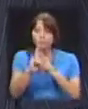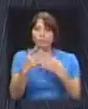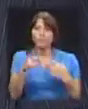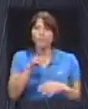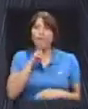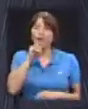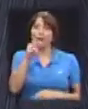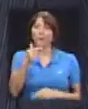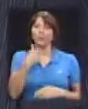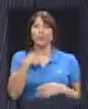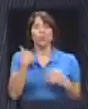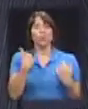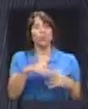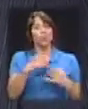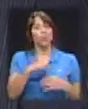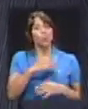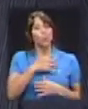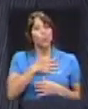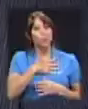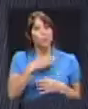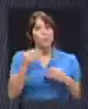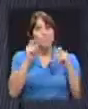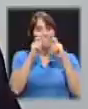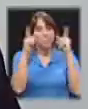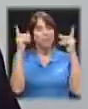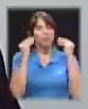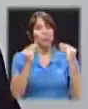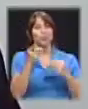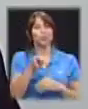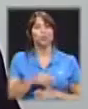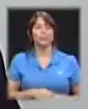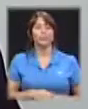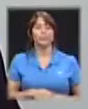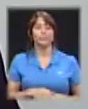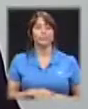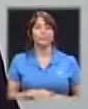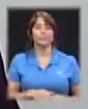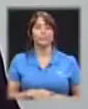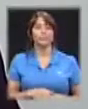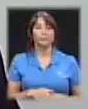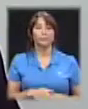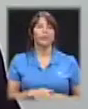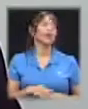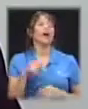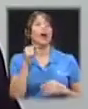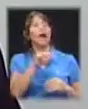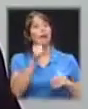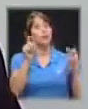me impresionó siempre mucho de él. Hay otro tema que,